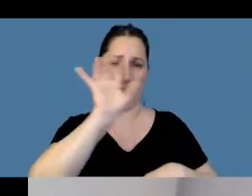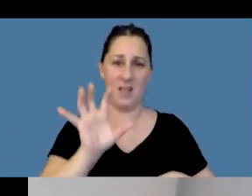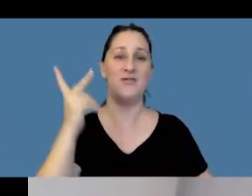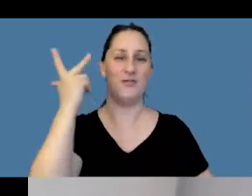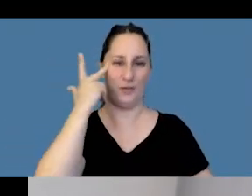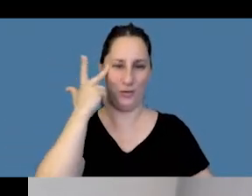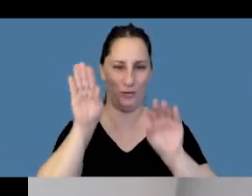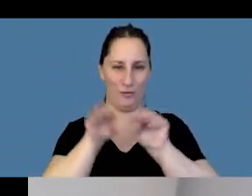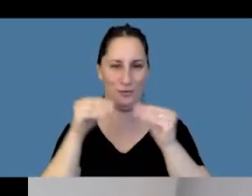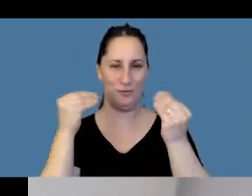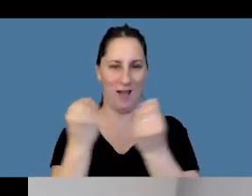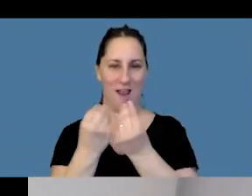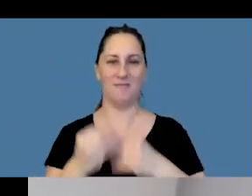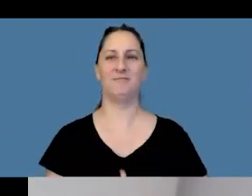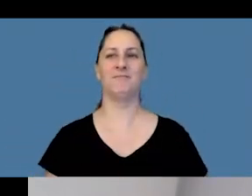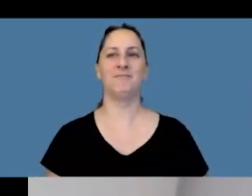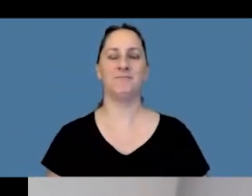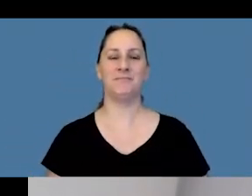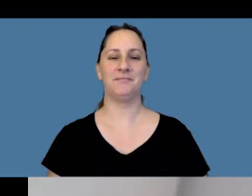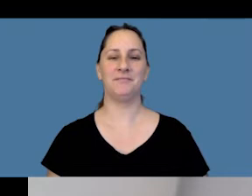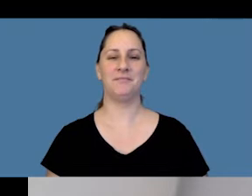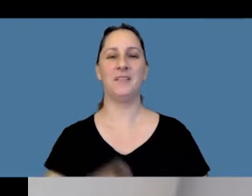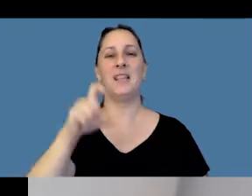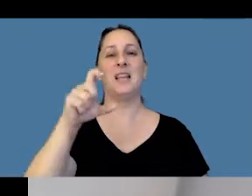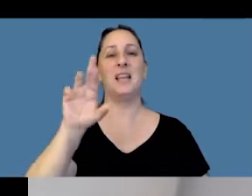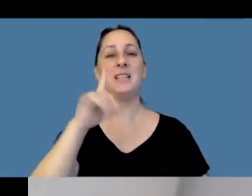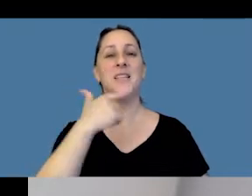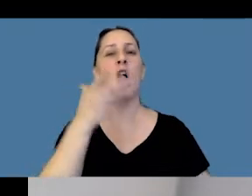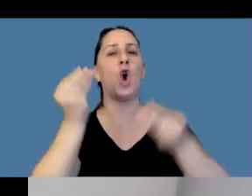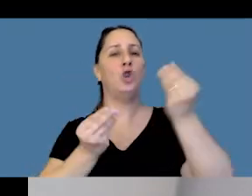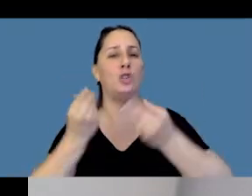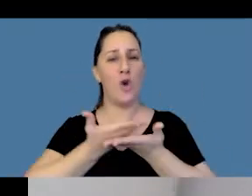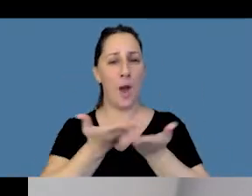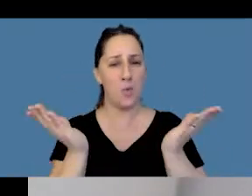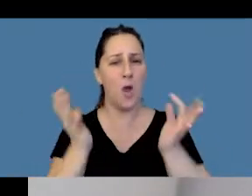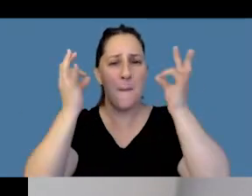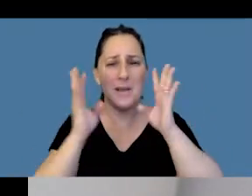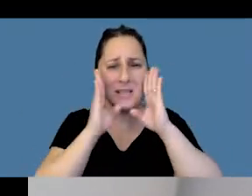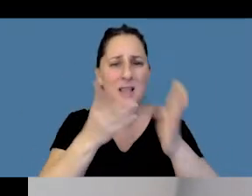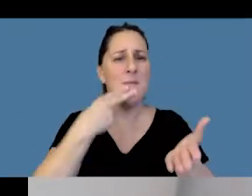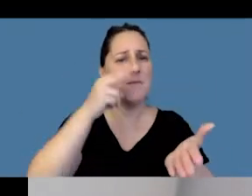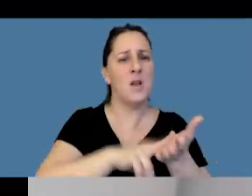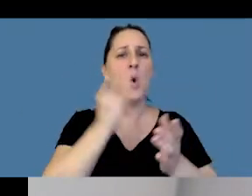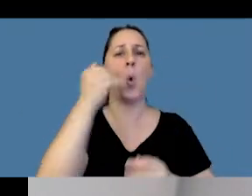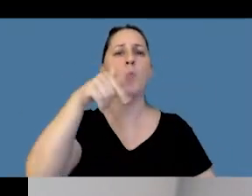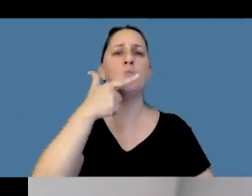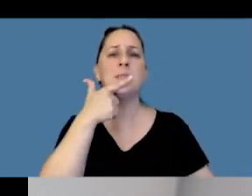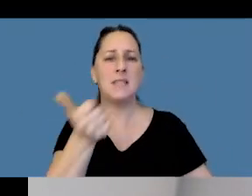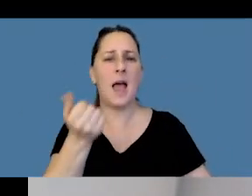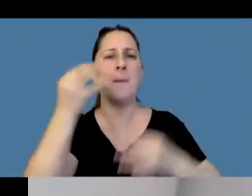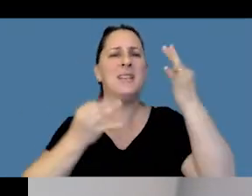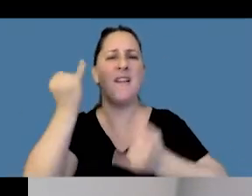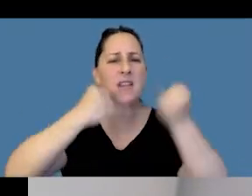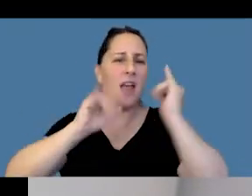seccionales. Les cuento, bueno, Cristina es contadora pública, especialista en tributación de la UNSA, especialista en finanzas y